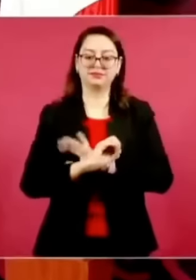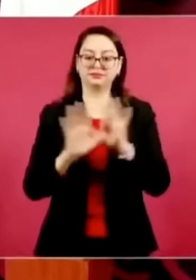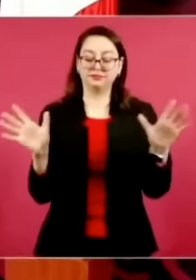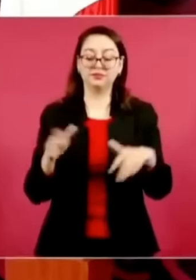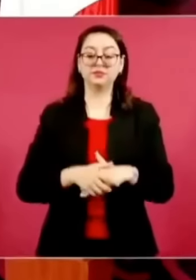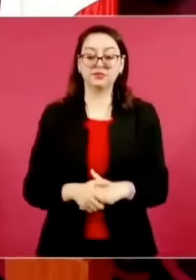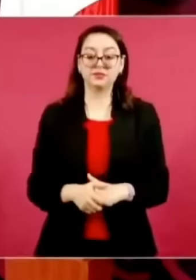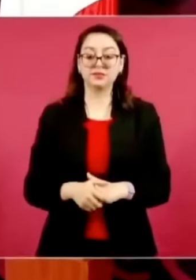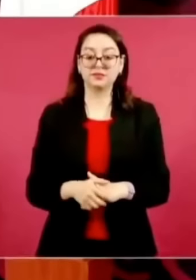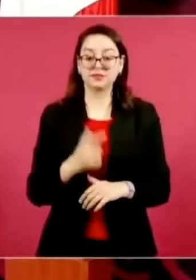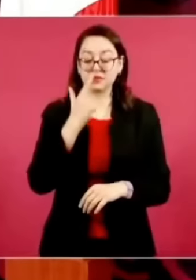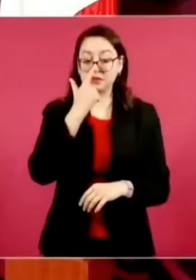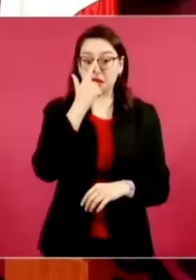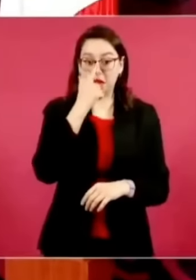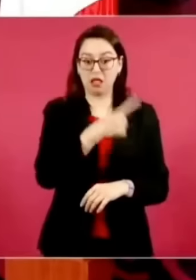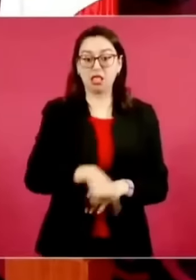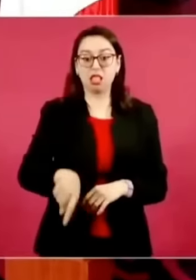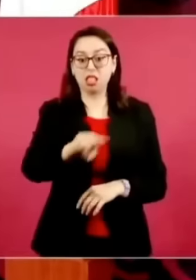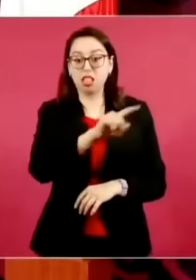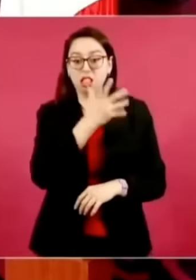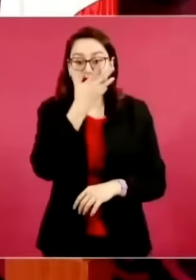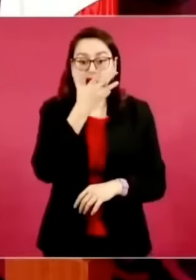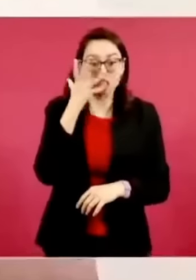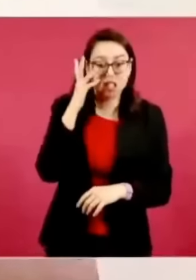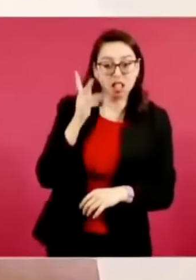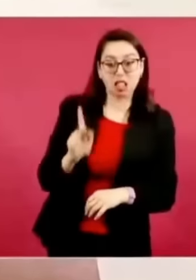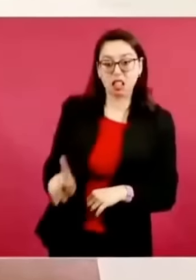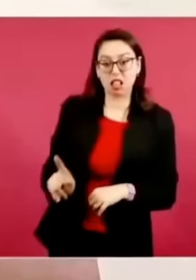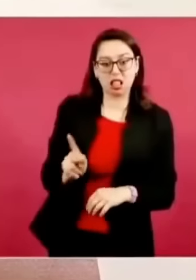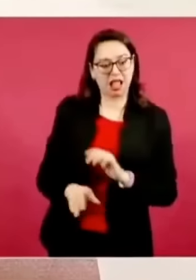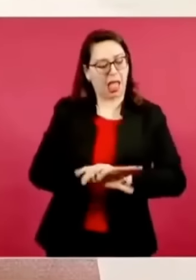Porque ya basta de simulación.